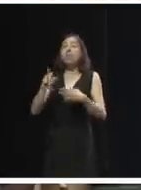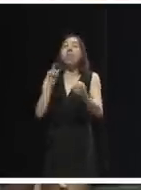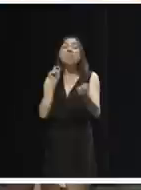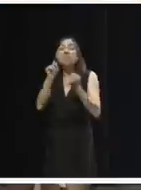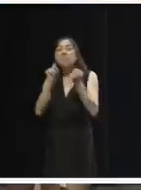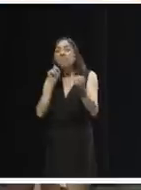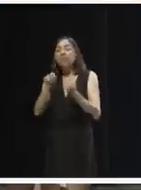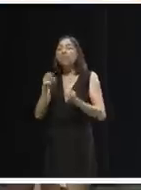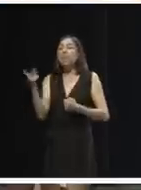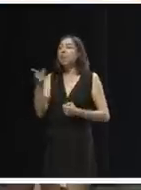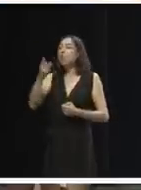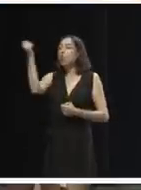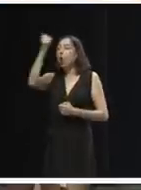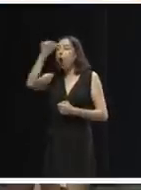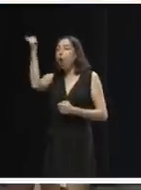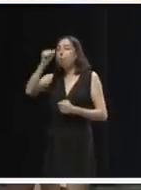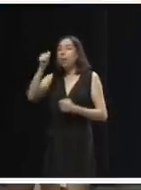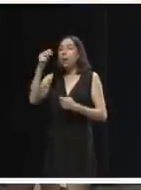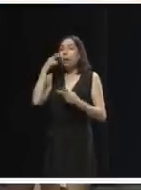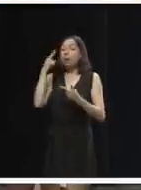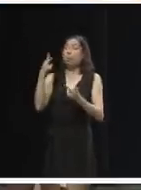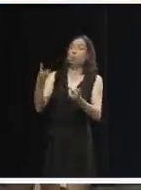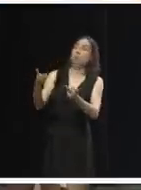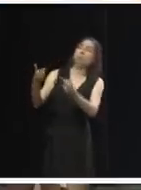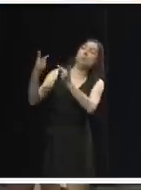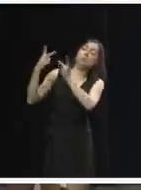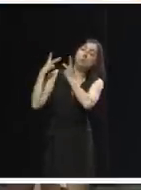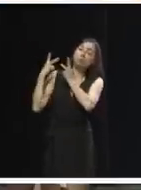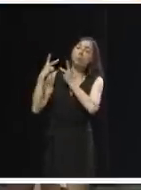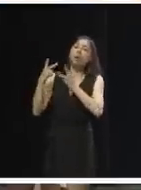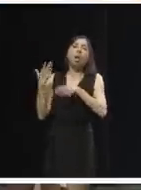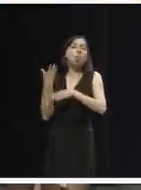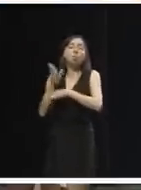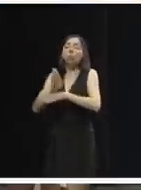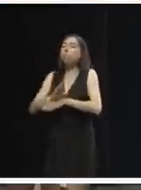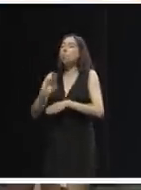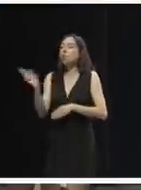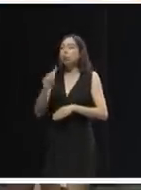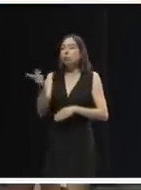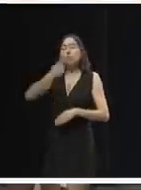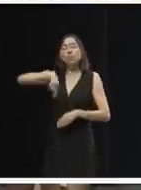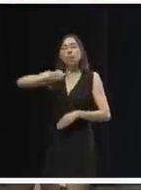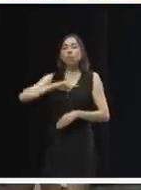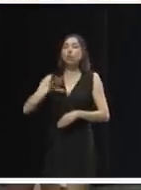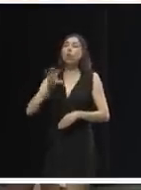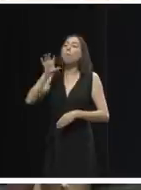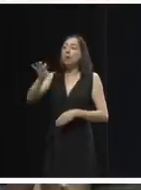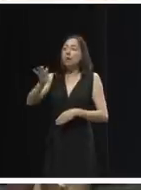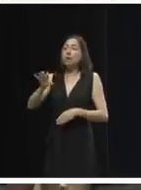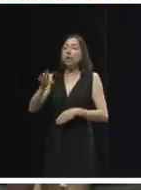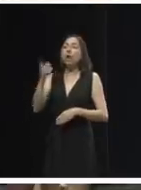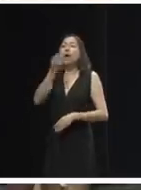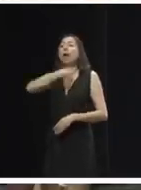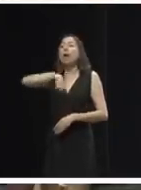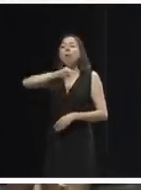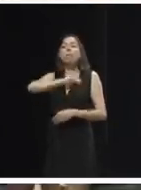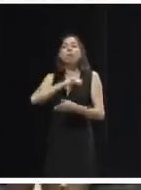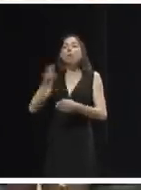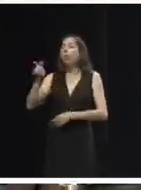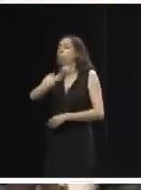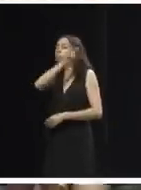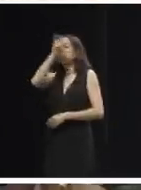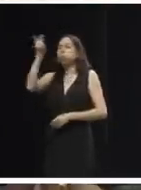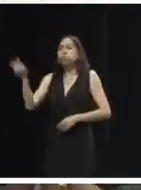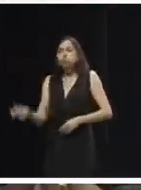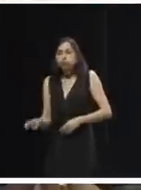de dos hombres que miran al pasado no representa a nuestro país. La España diversa. La